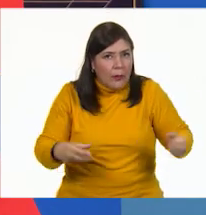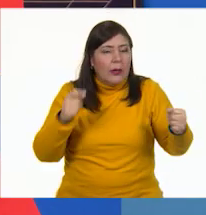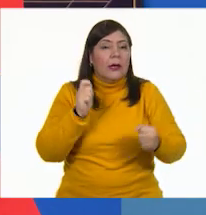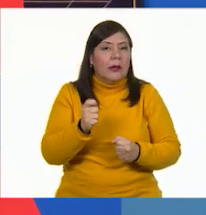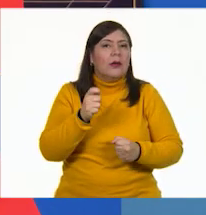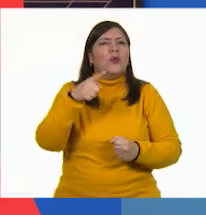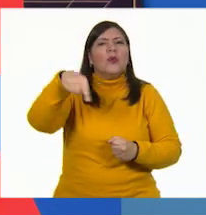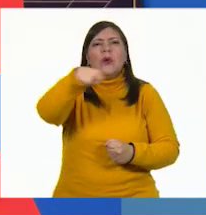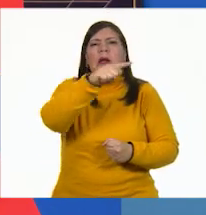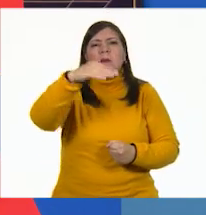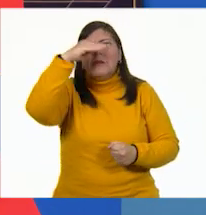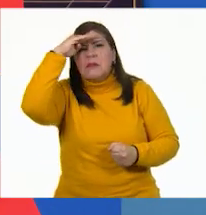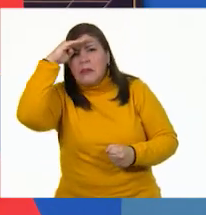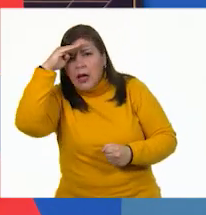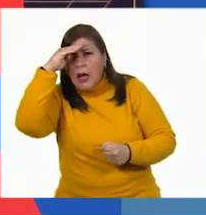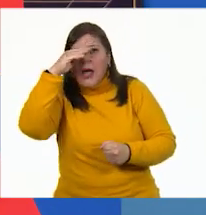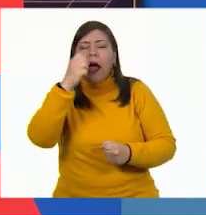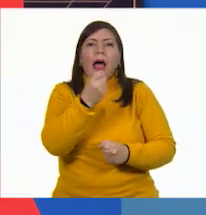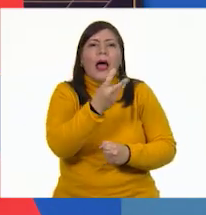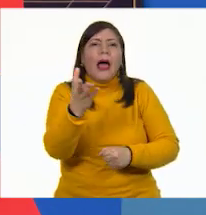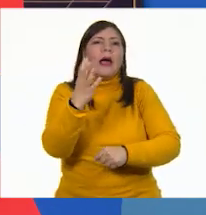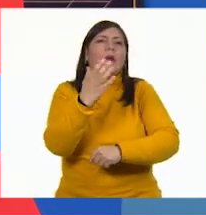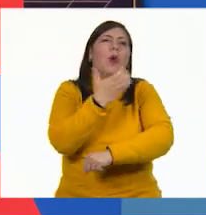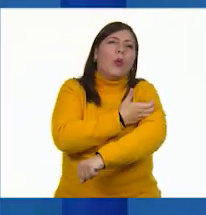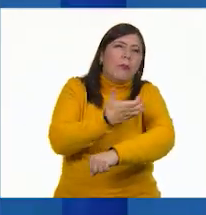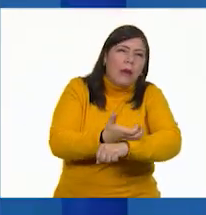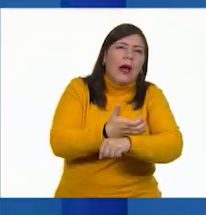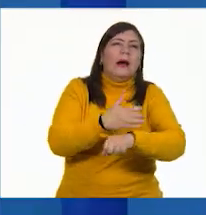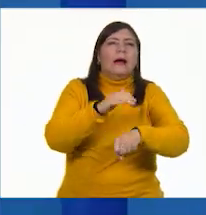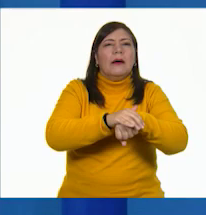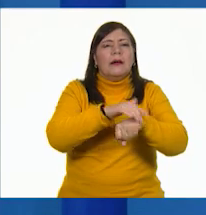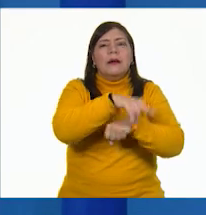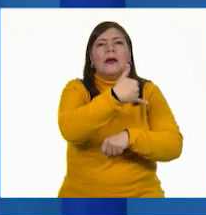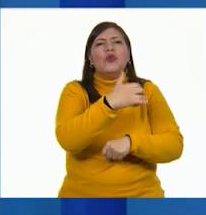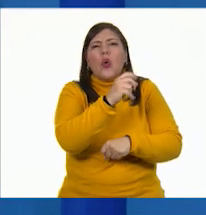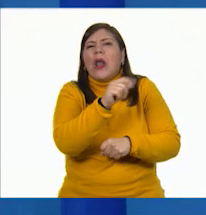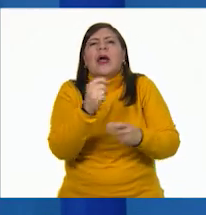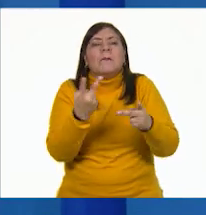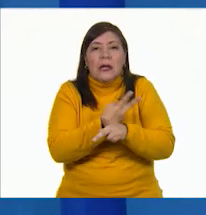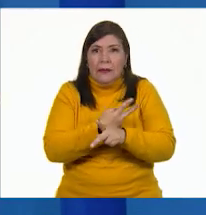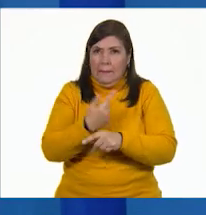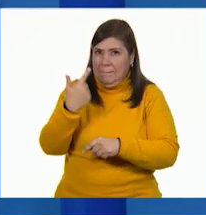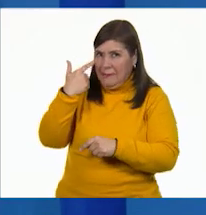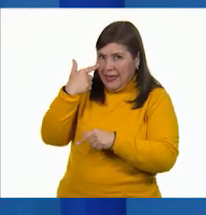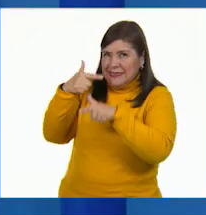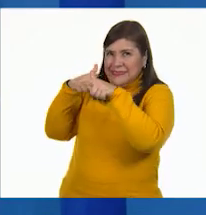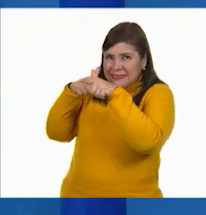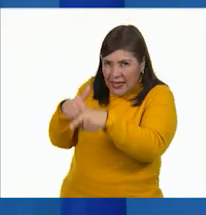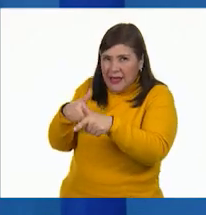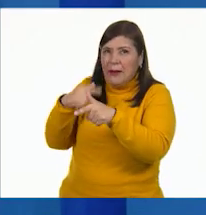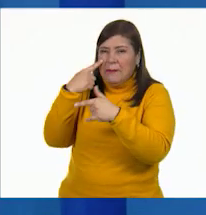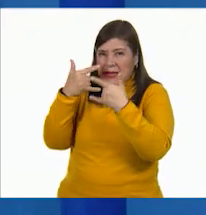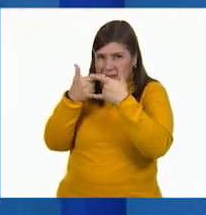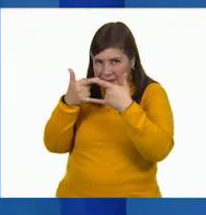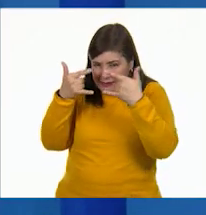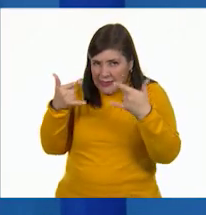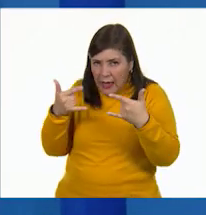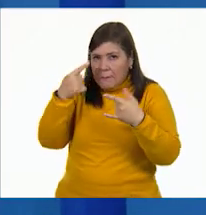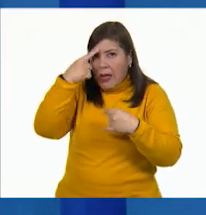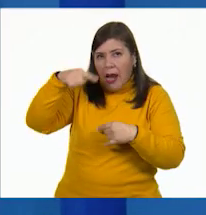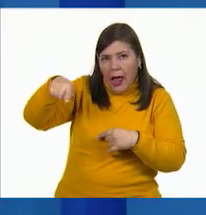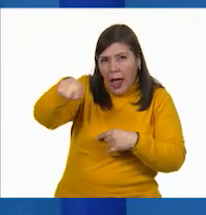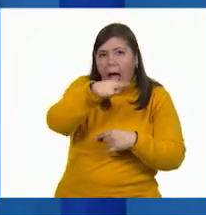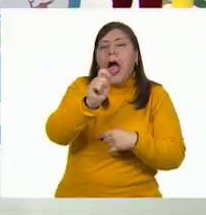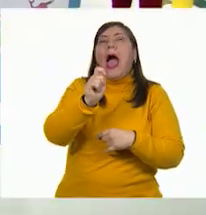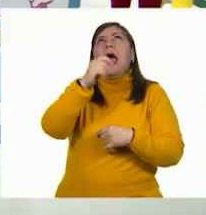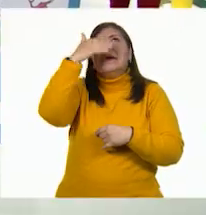actitudes de los compañeros de la escuela de Yola? Vamos a seguir viendo la historia, Gaby. Así nuestras amigas y amigos pueden conocer